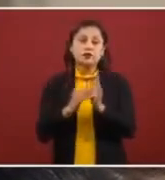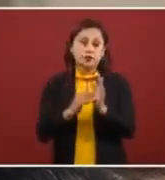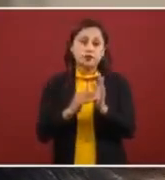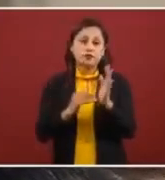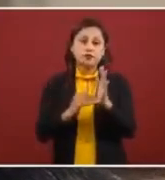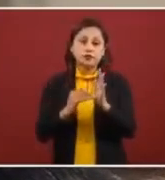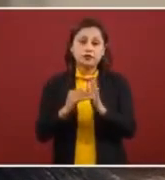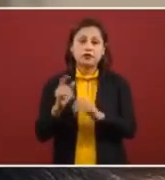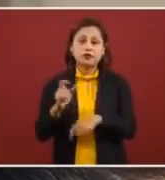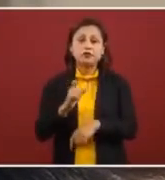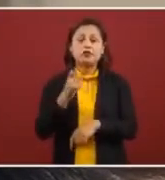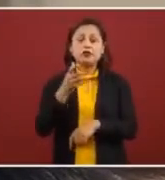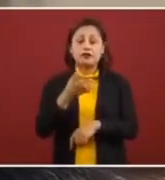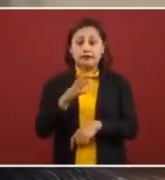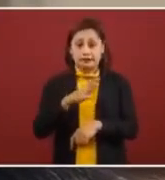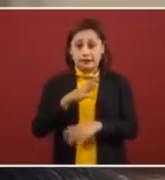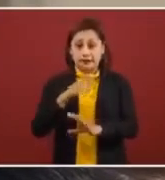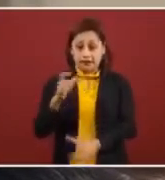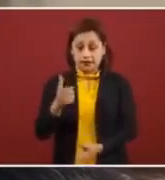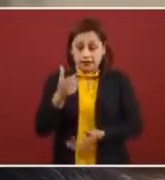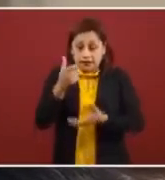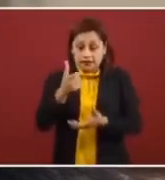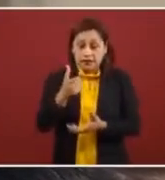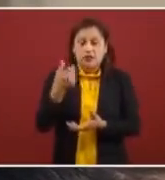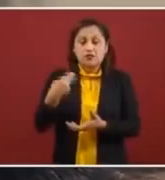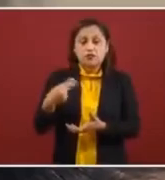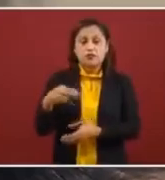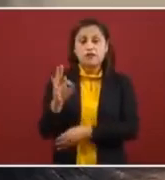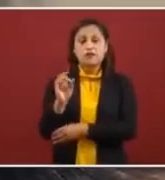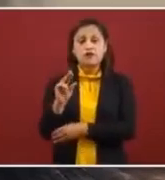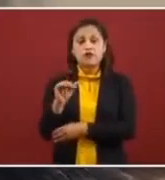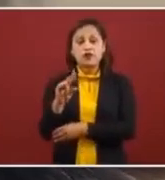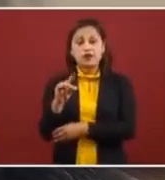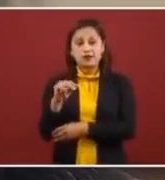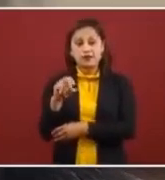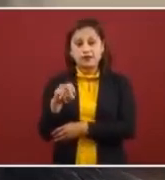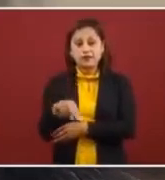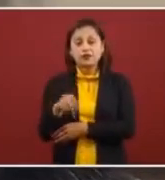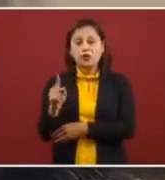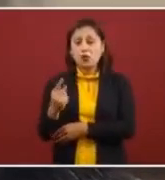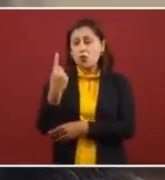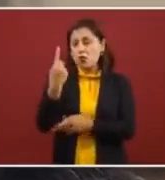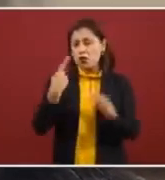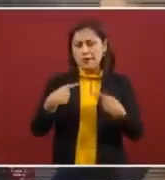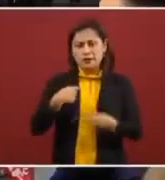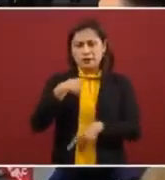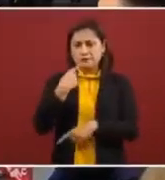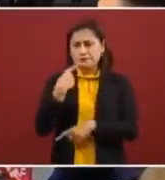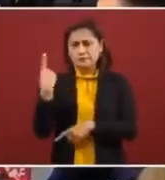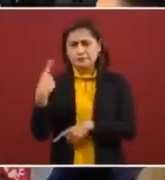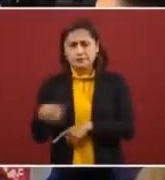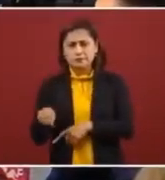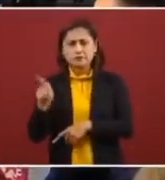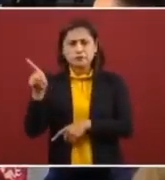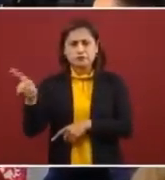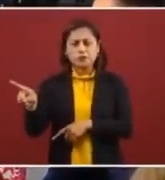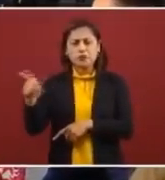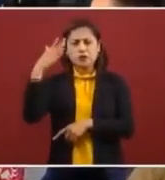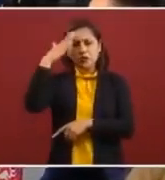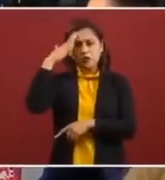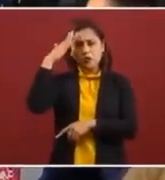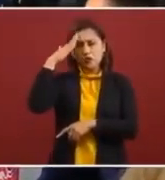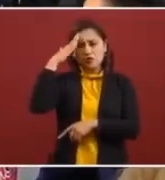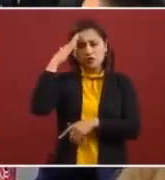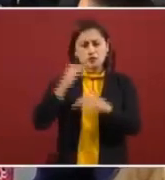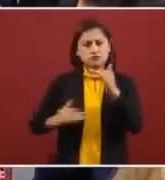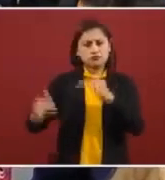So they had 25 million in Fonavit. La Auditoría Superior de la Federación, perdón, reportó